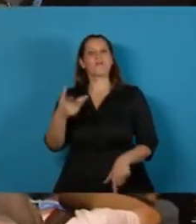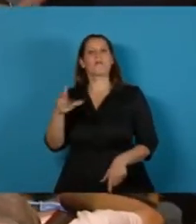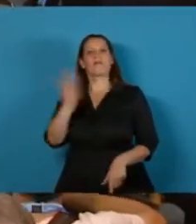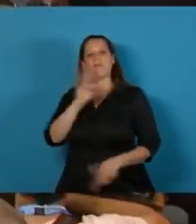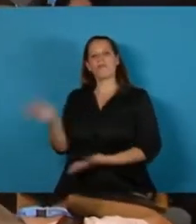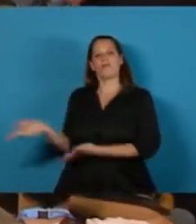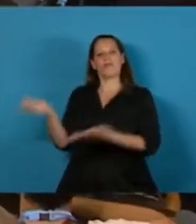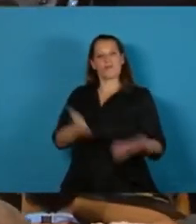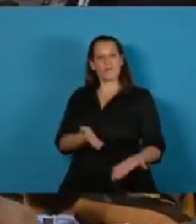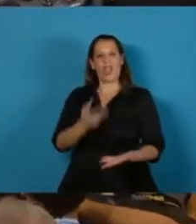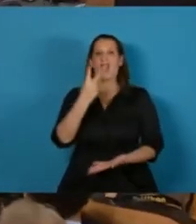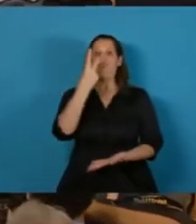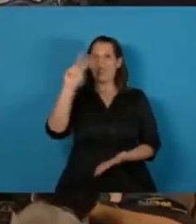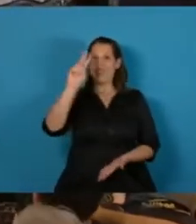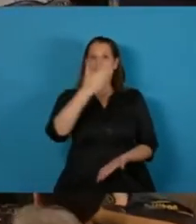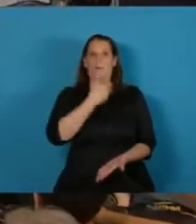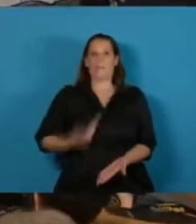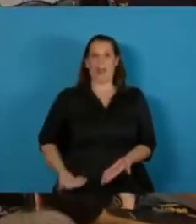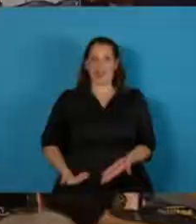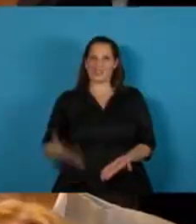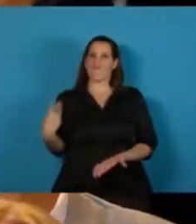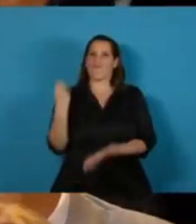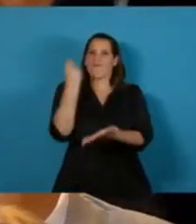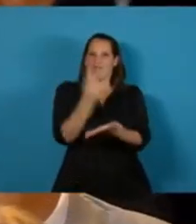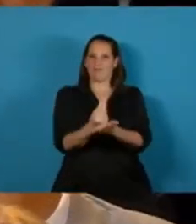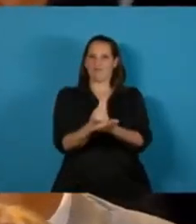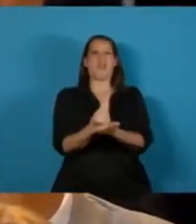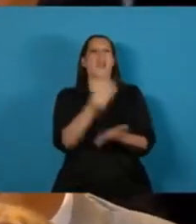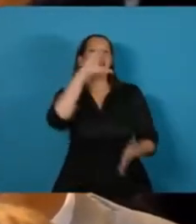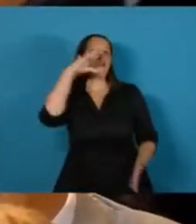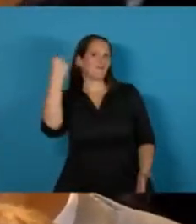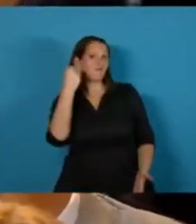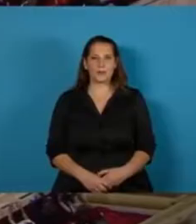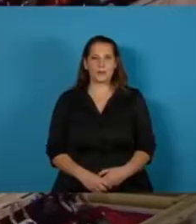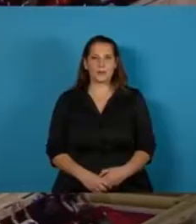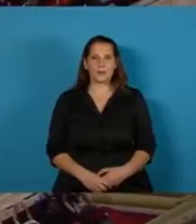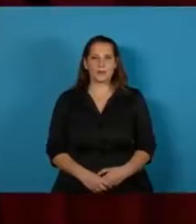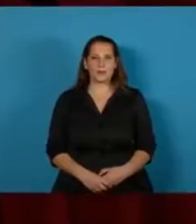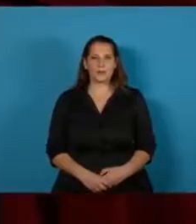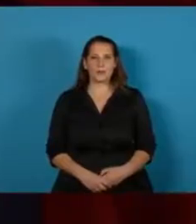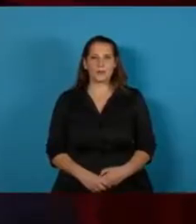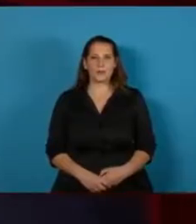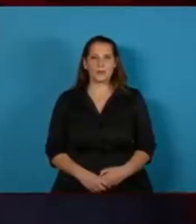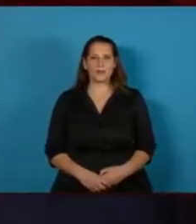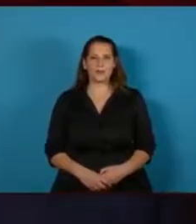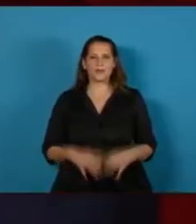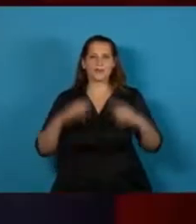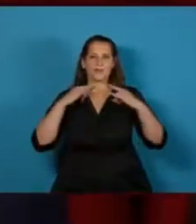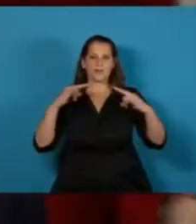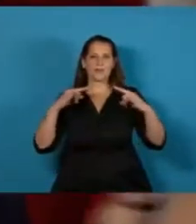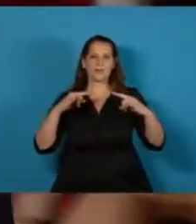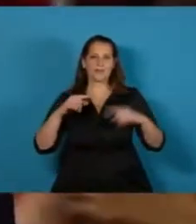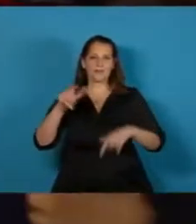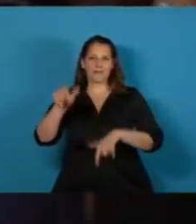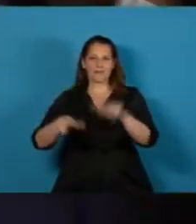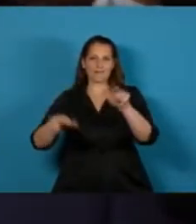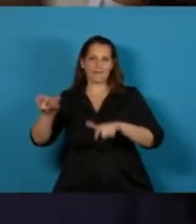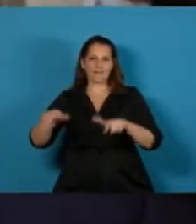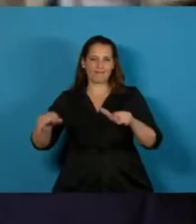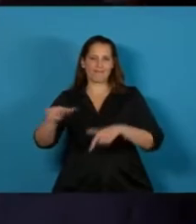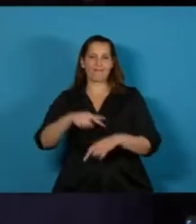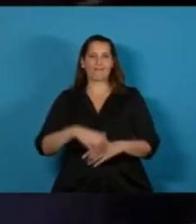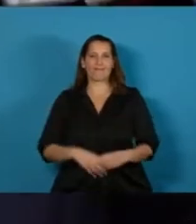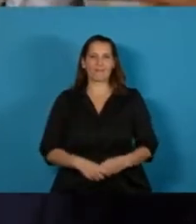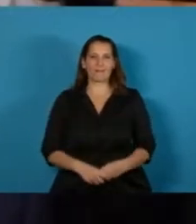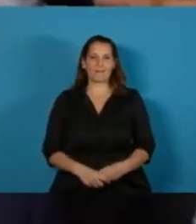vicepresidenta de la Nación electa, doña Cristina Fernández de Kirchner. Alberto Fernández consideró el combate a la pobreza, el